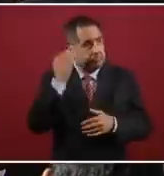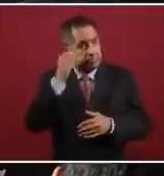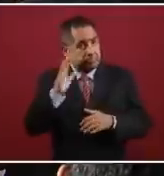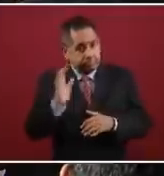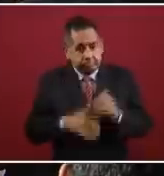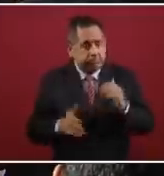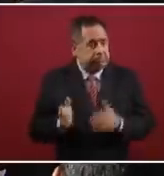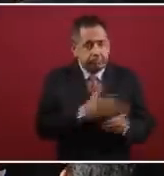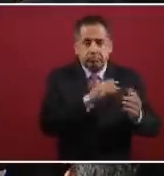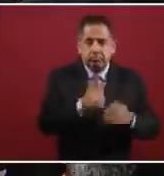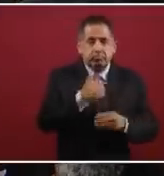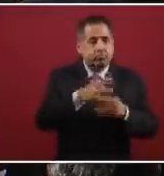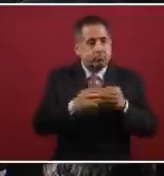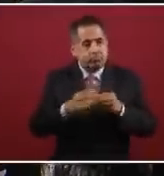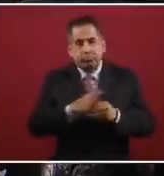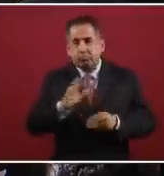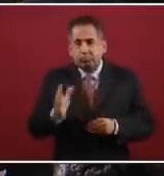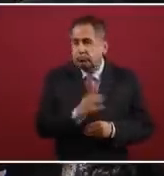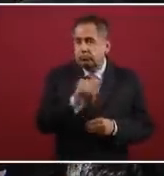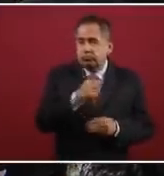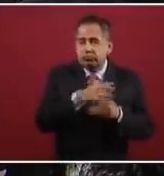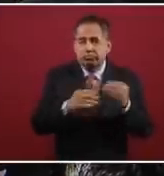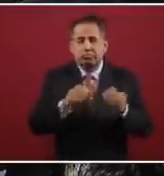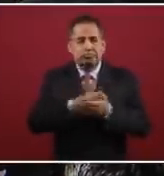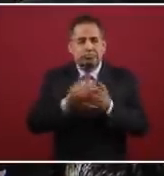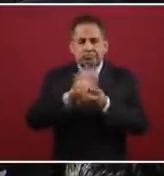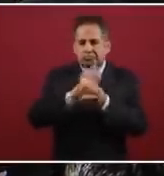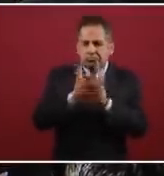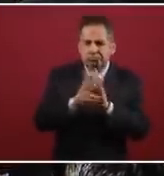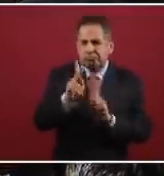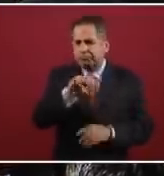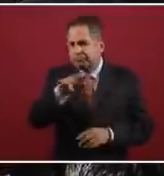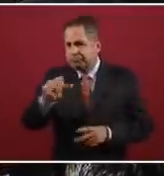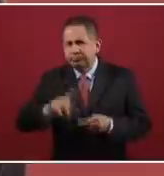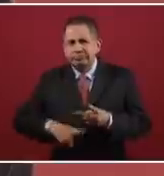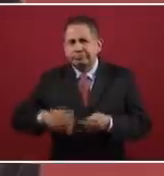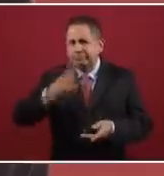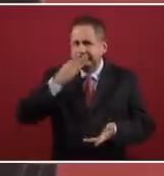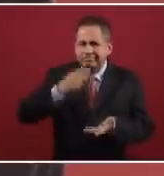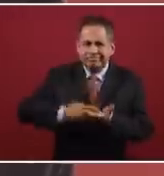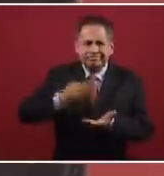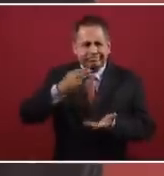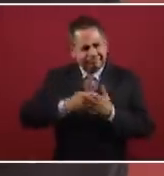Una jarra de piña, miel,